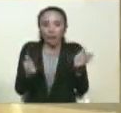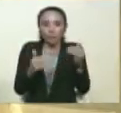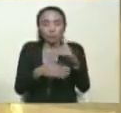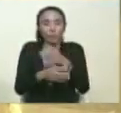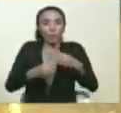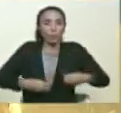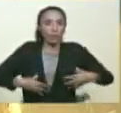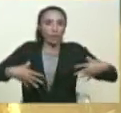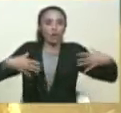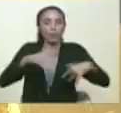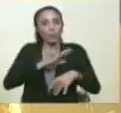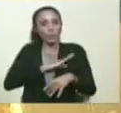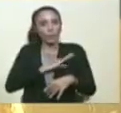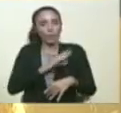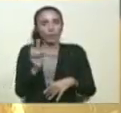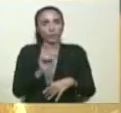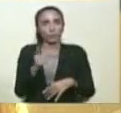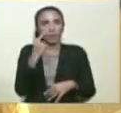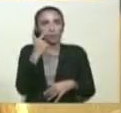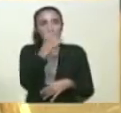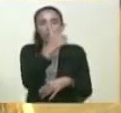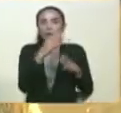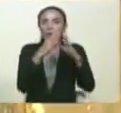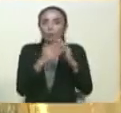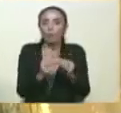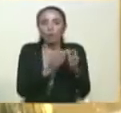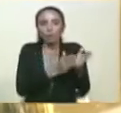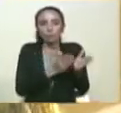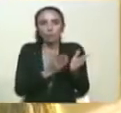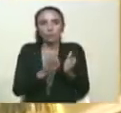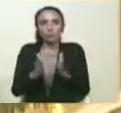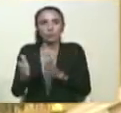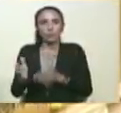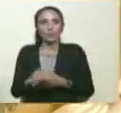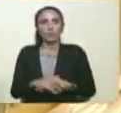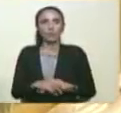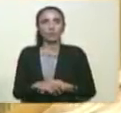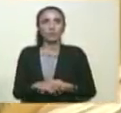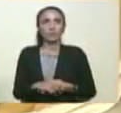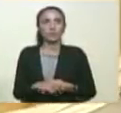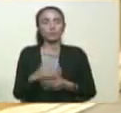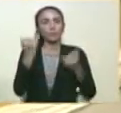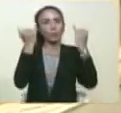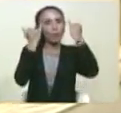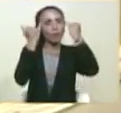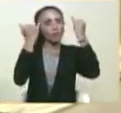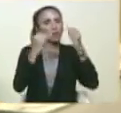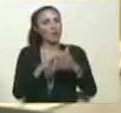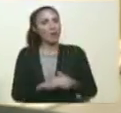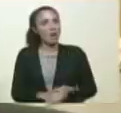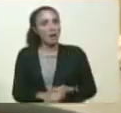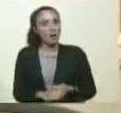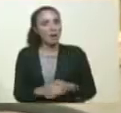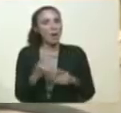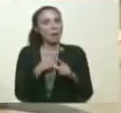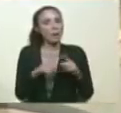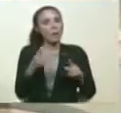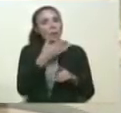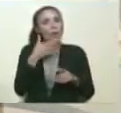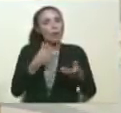mayor para Venezuela. De estos lingotes, saqué yo la idea del